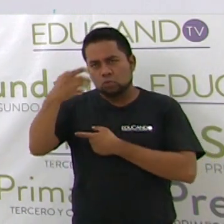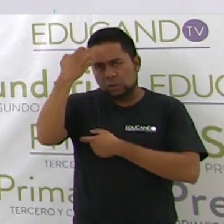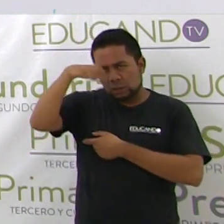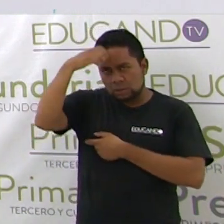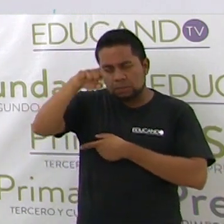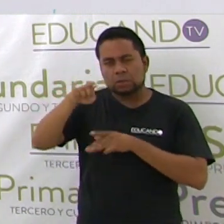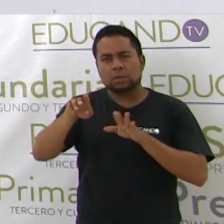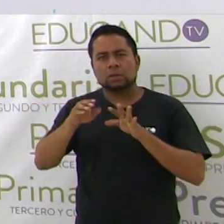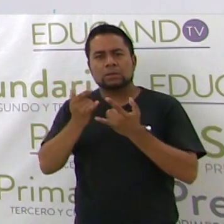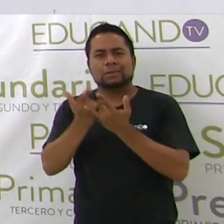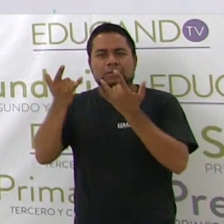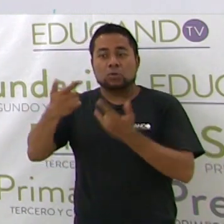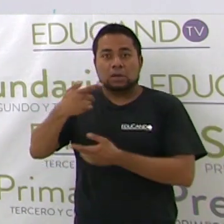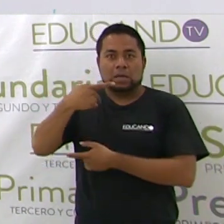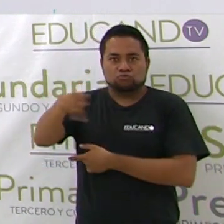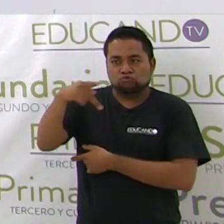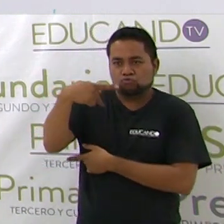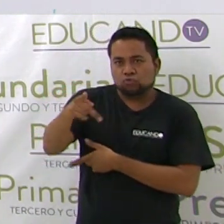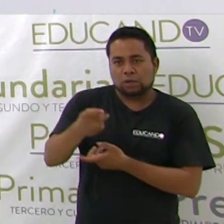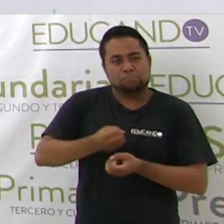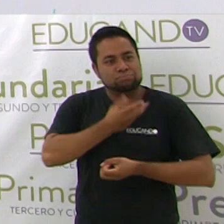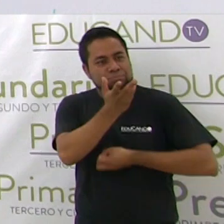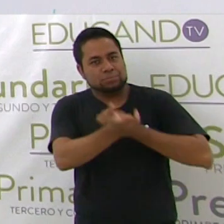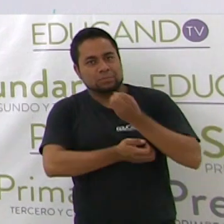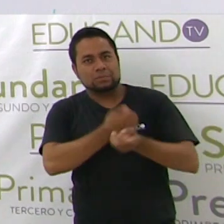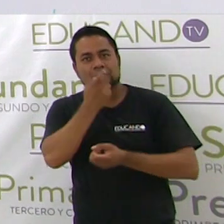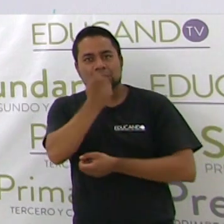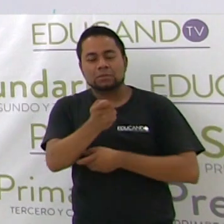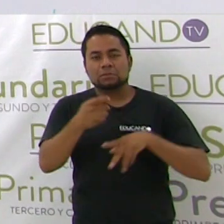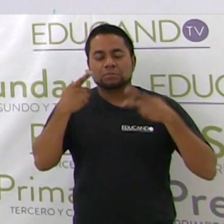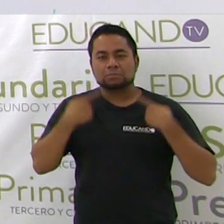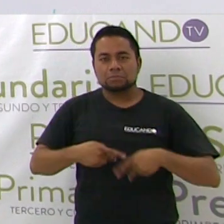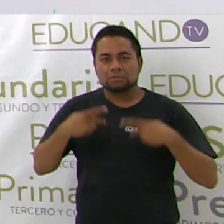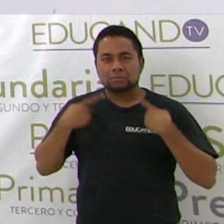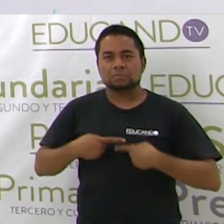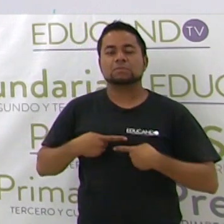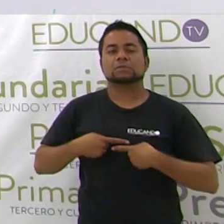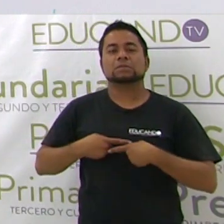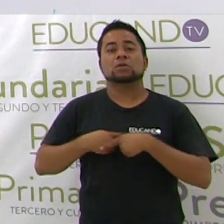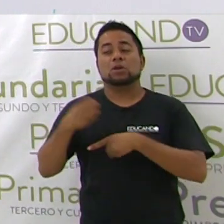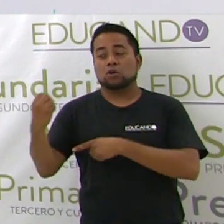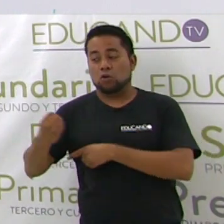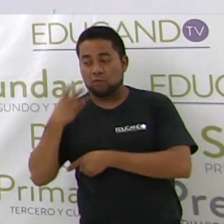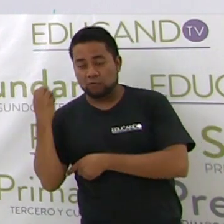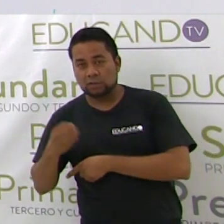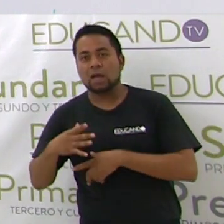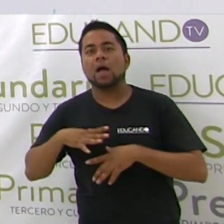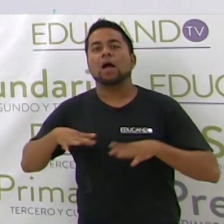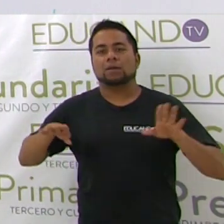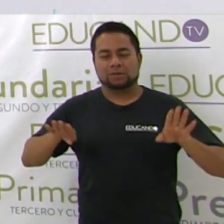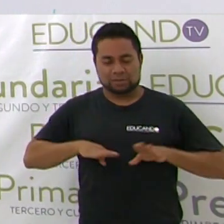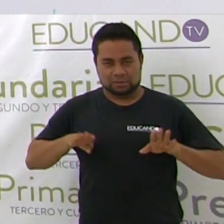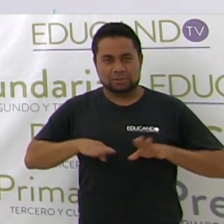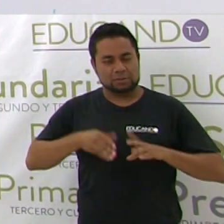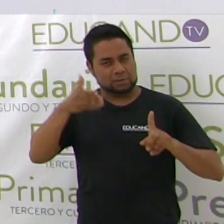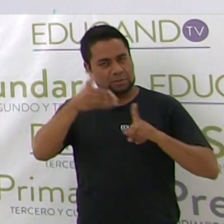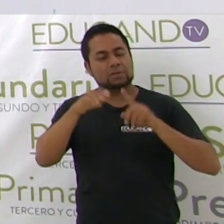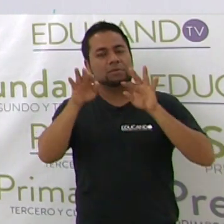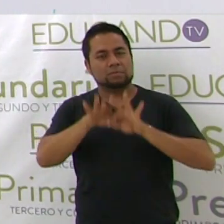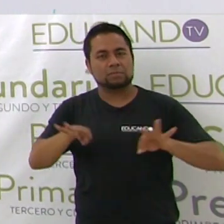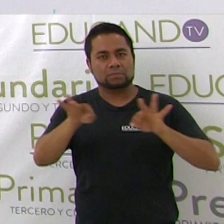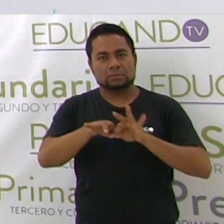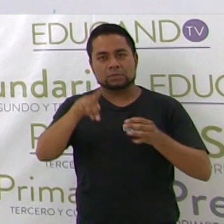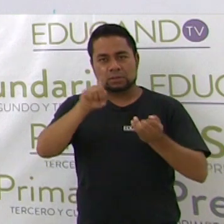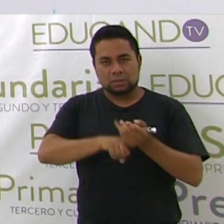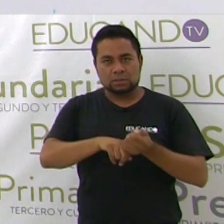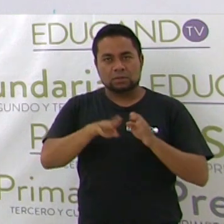cuenten anécdotas personales y de esa manera la conferencia va a tener las características específicas de ella y no